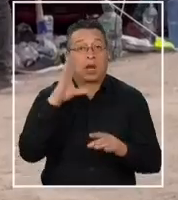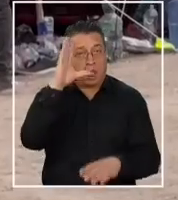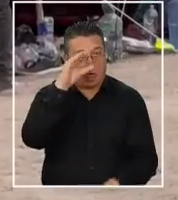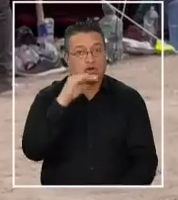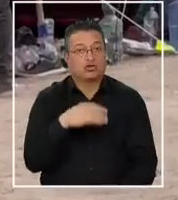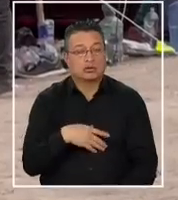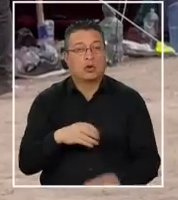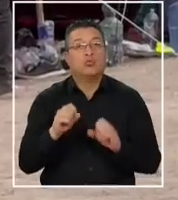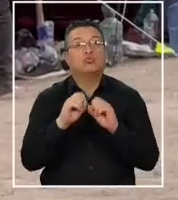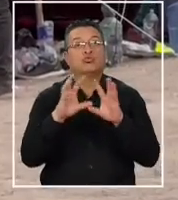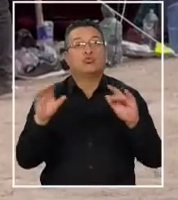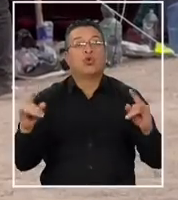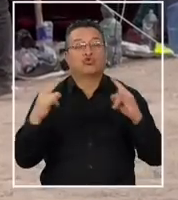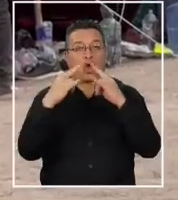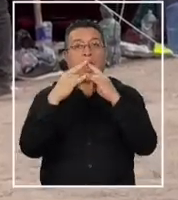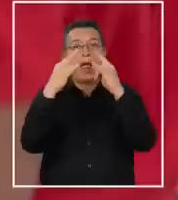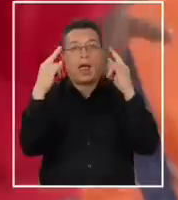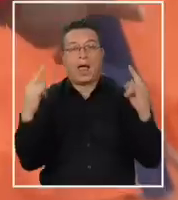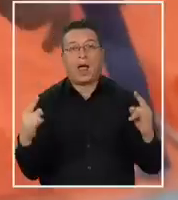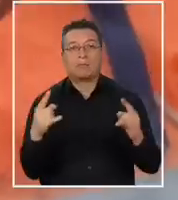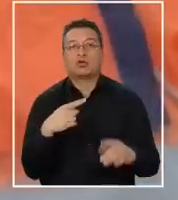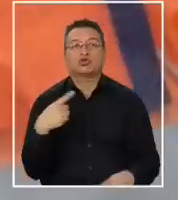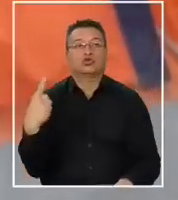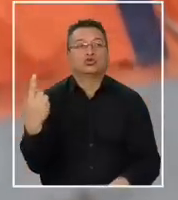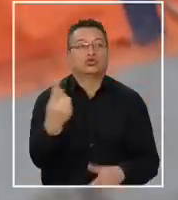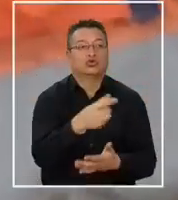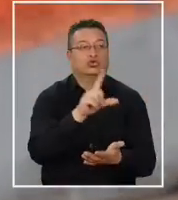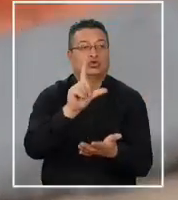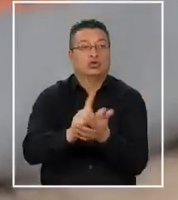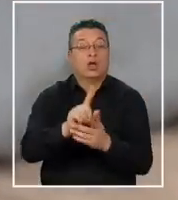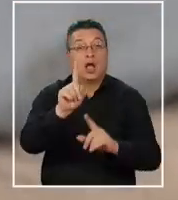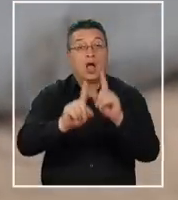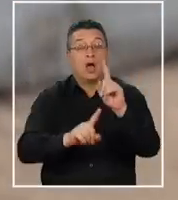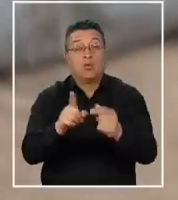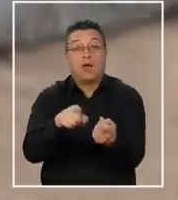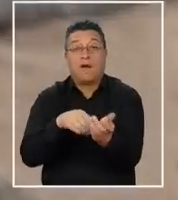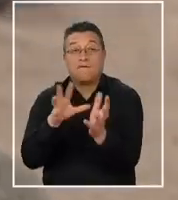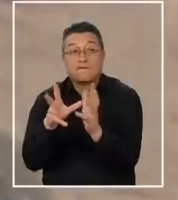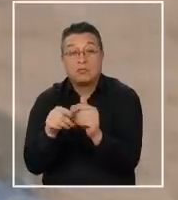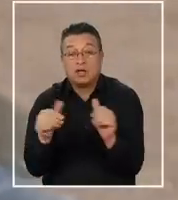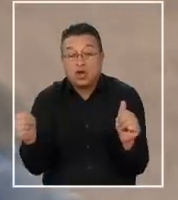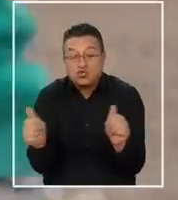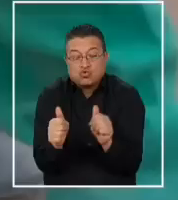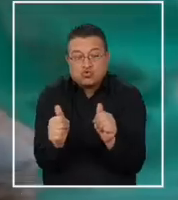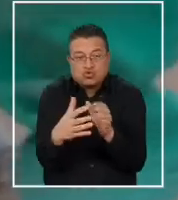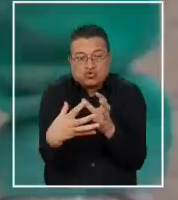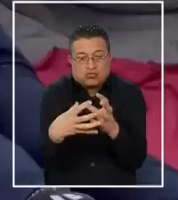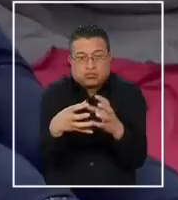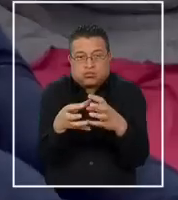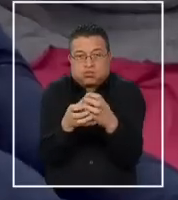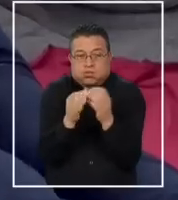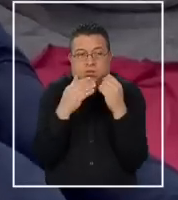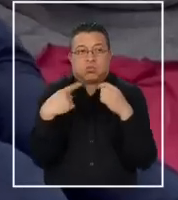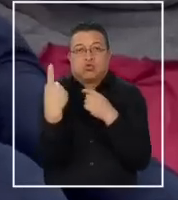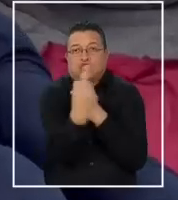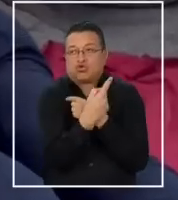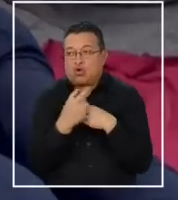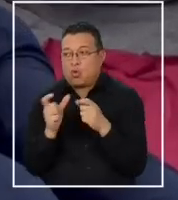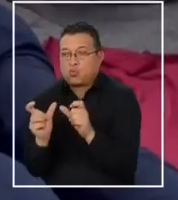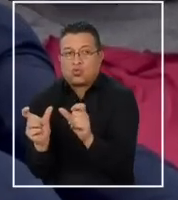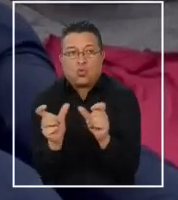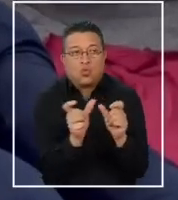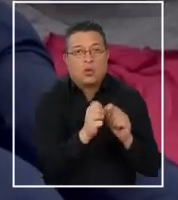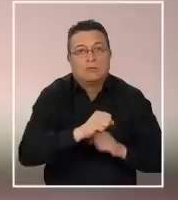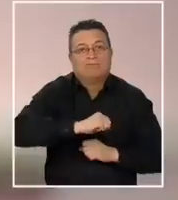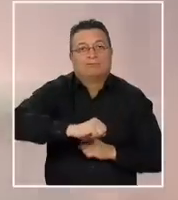Son decenas de carpas en todo el lugar. Algunas familias las juntan para convertirlas en un solo gran refugio y entre todos capear